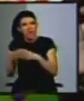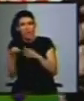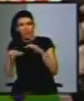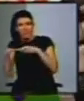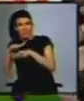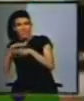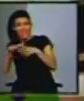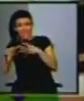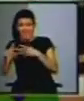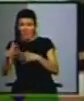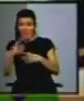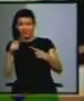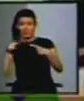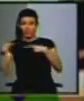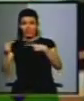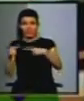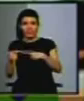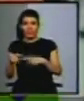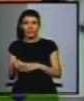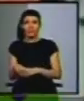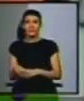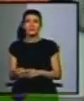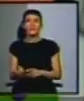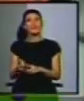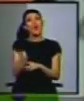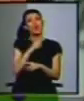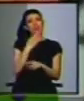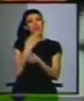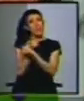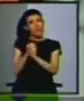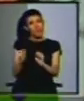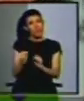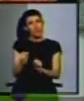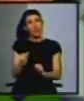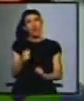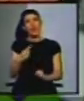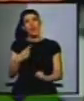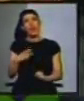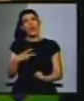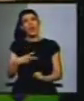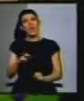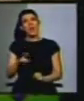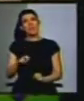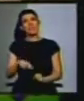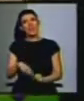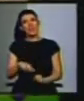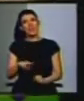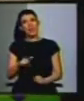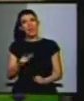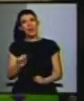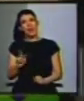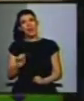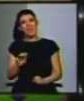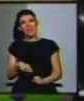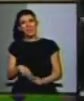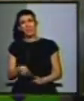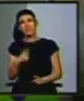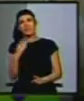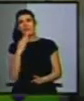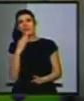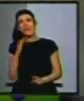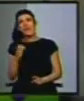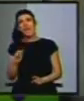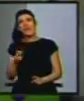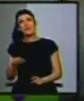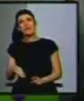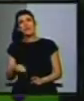divisiones internas tan profundas. Otros renunciados a RN fueron Hernán Larraín Mate, quien se suma a Evópoli, y Carmen Ibáñez. Pero es Horvath